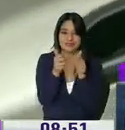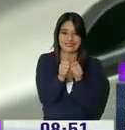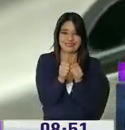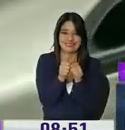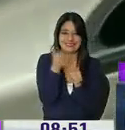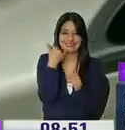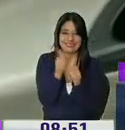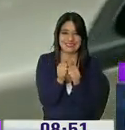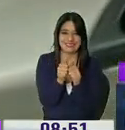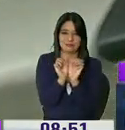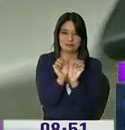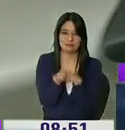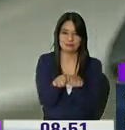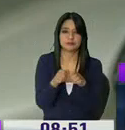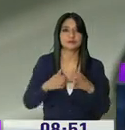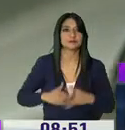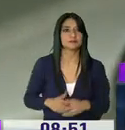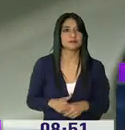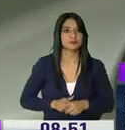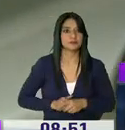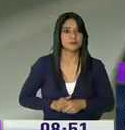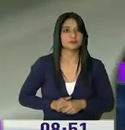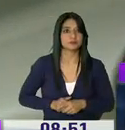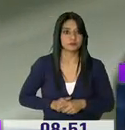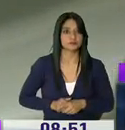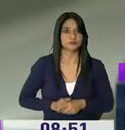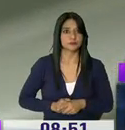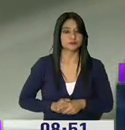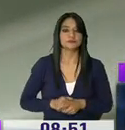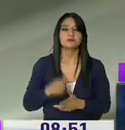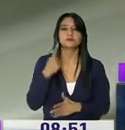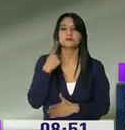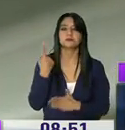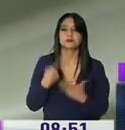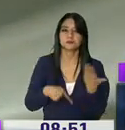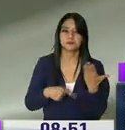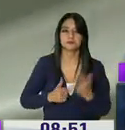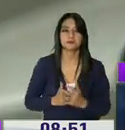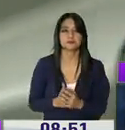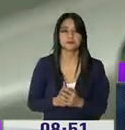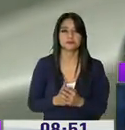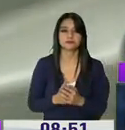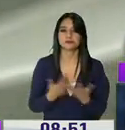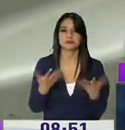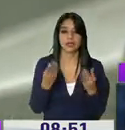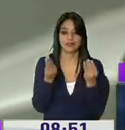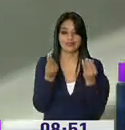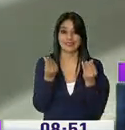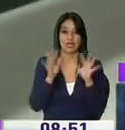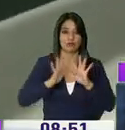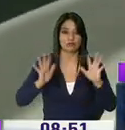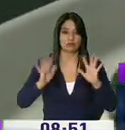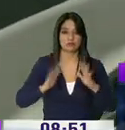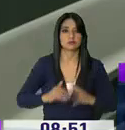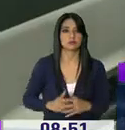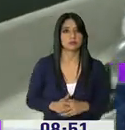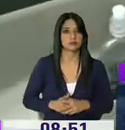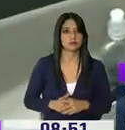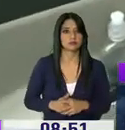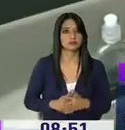caso, sino billetera electrónica, a fin de ya olvidarnos del dinero físico. Claro,